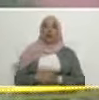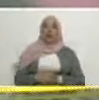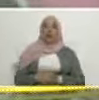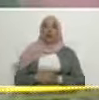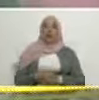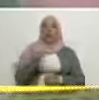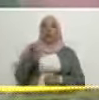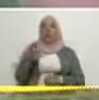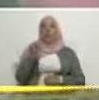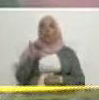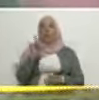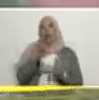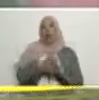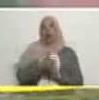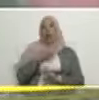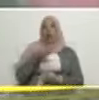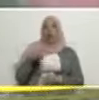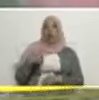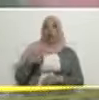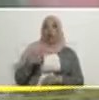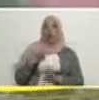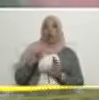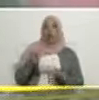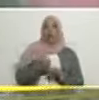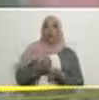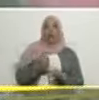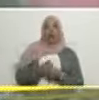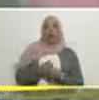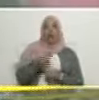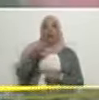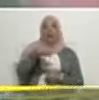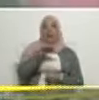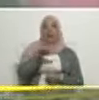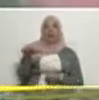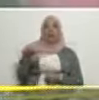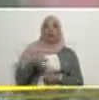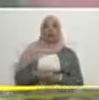En primer lugar, arrancan esta semana